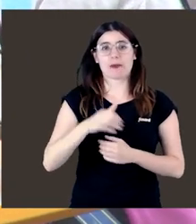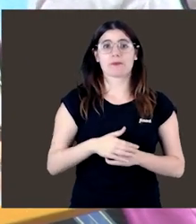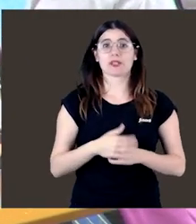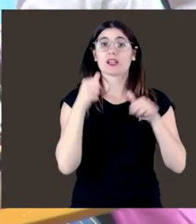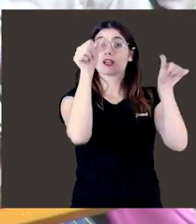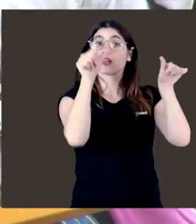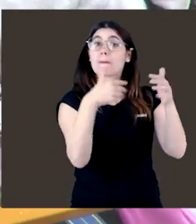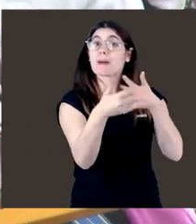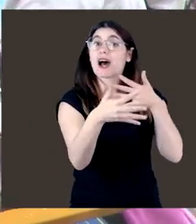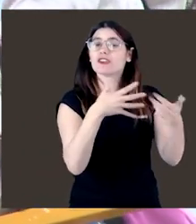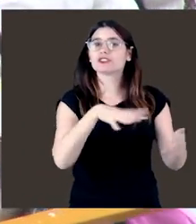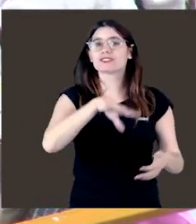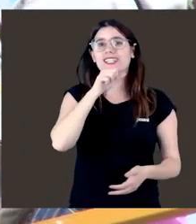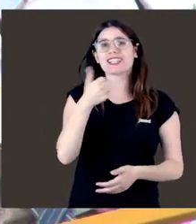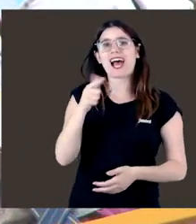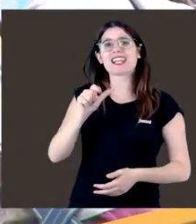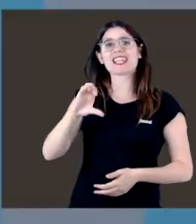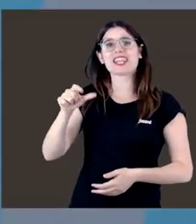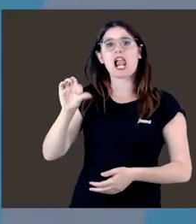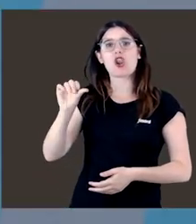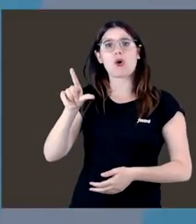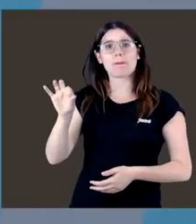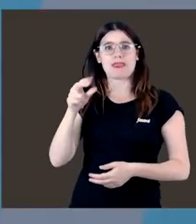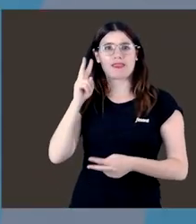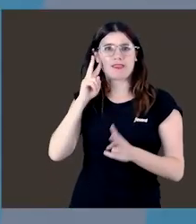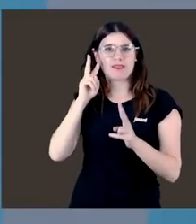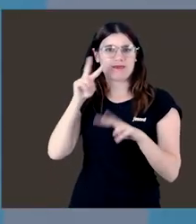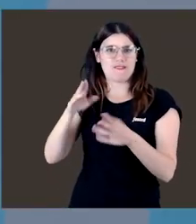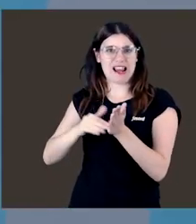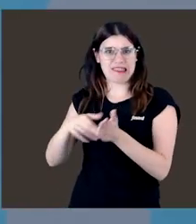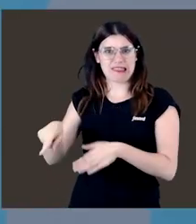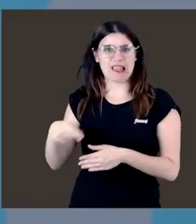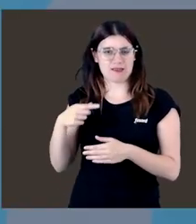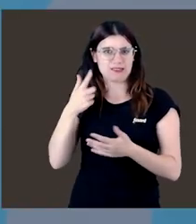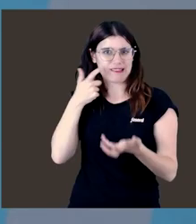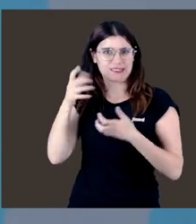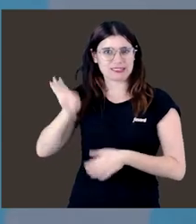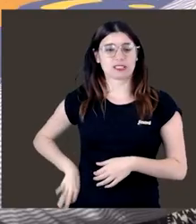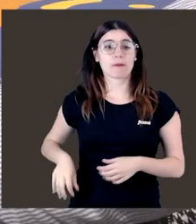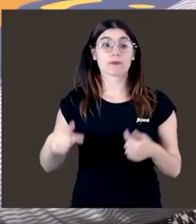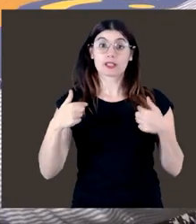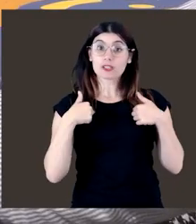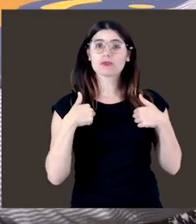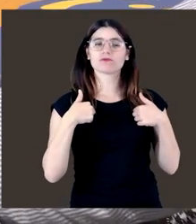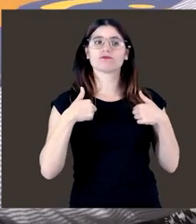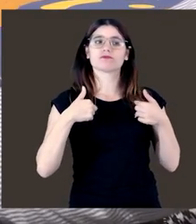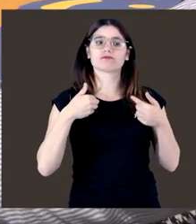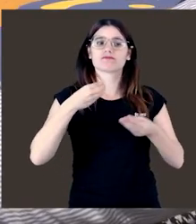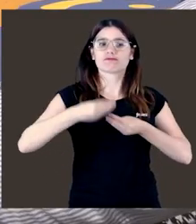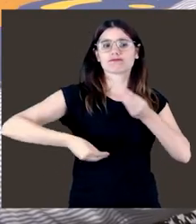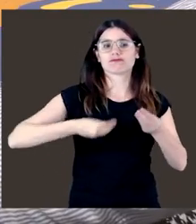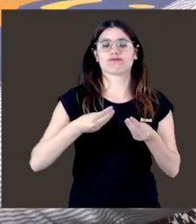El mural es obra de la artista valenciana Alicia López Sucri. Te estás llevando a cabo